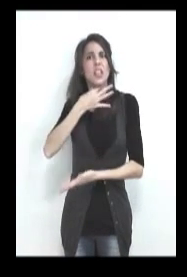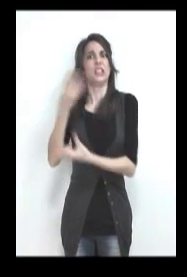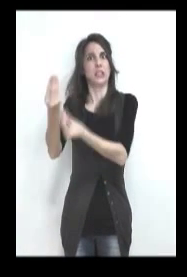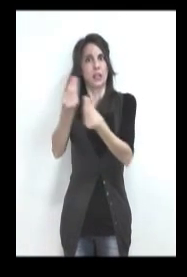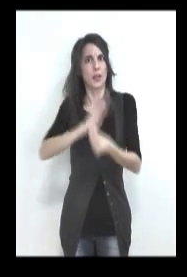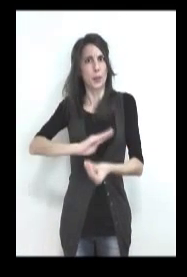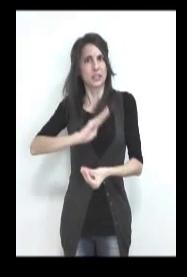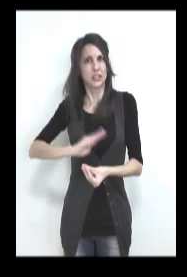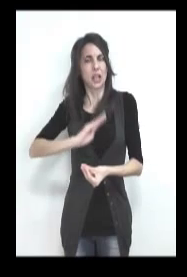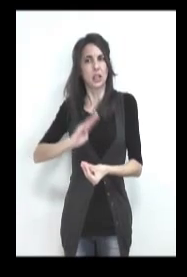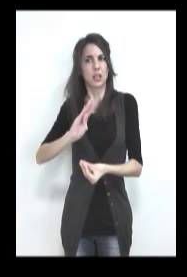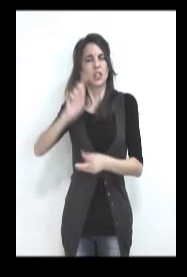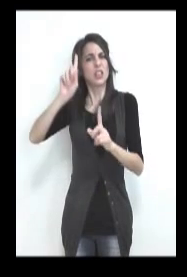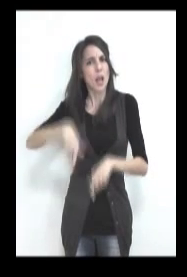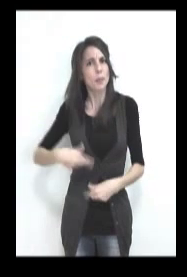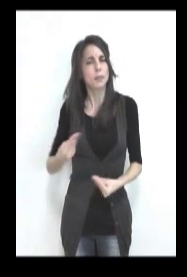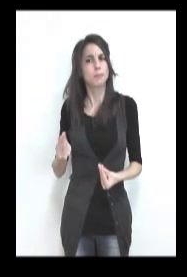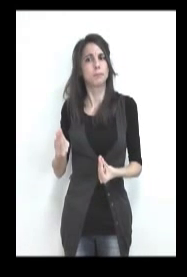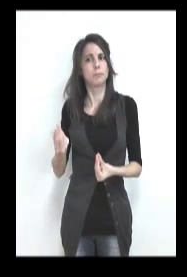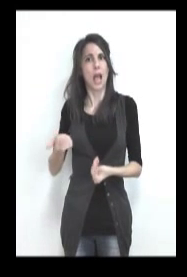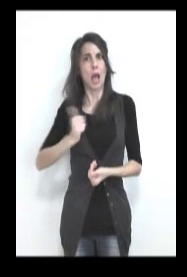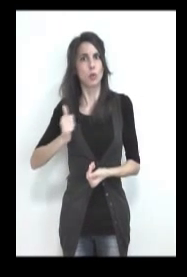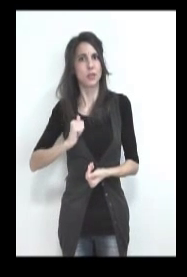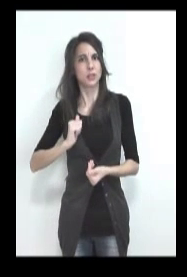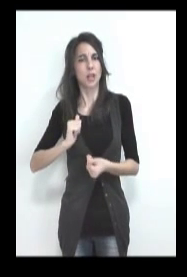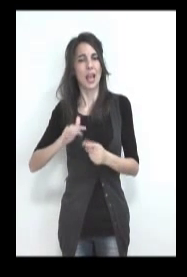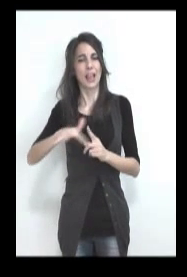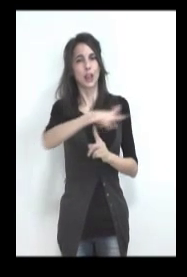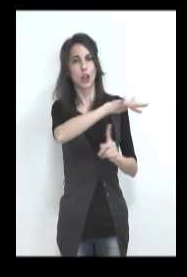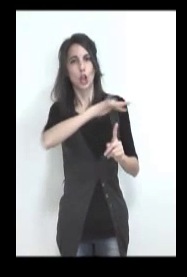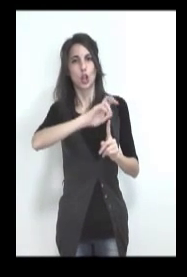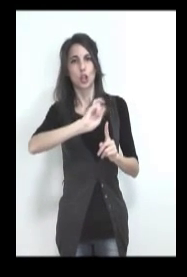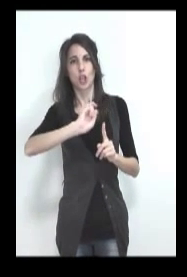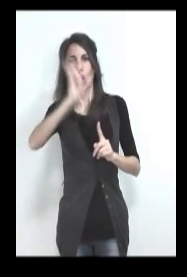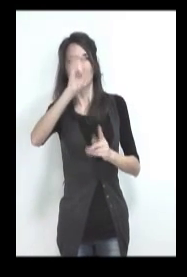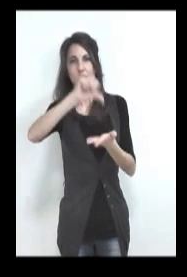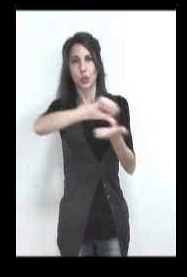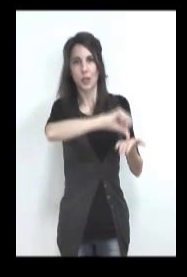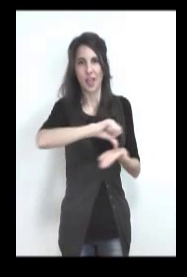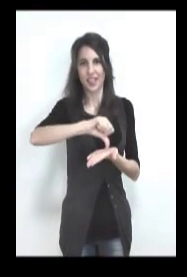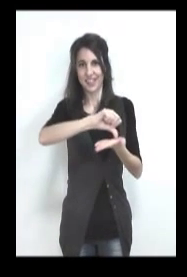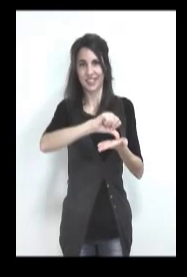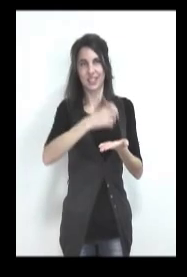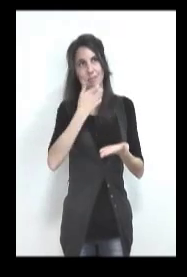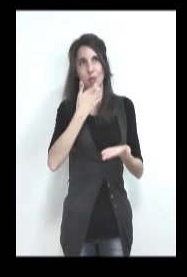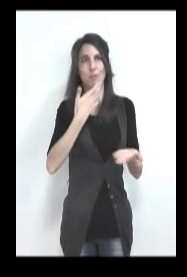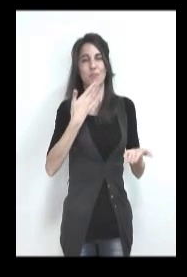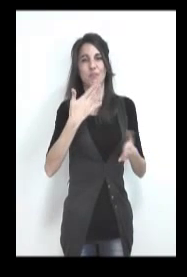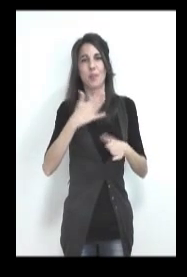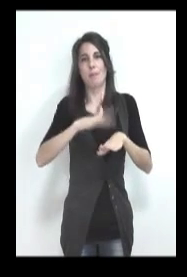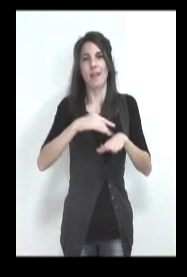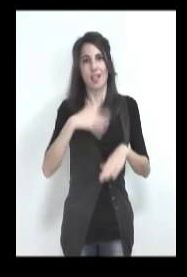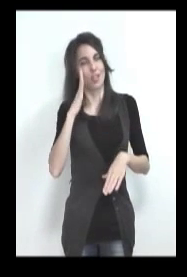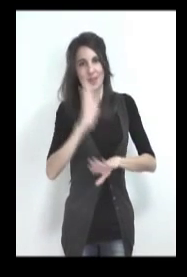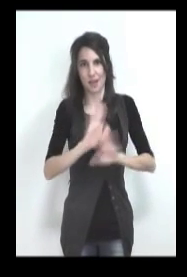indirectamente, están aprovechándose de los entornos de terceras partes de esas ciudades dormitorios, para también ser hubs a